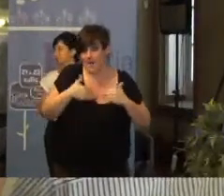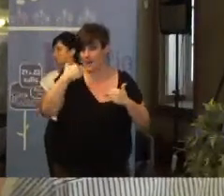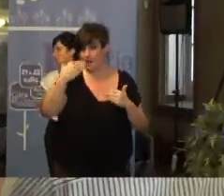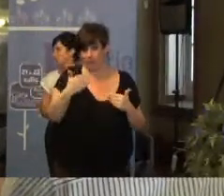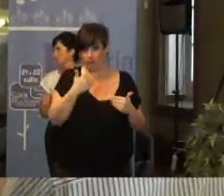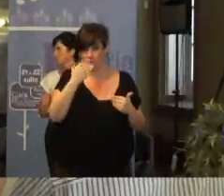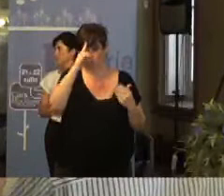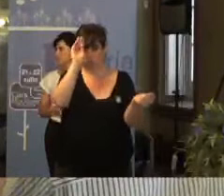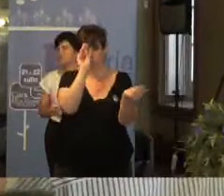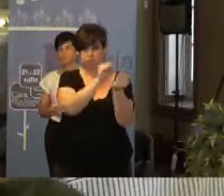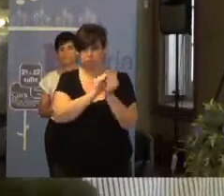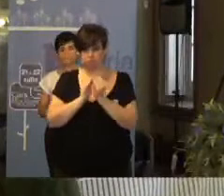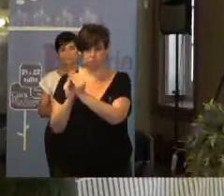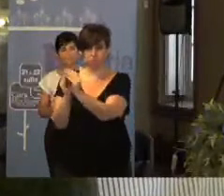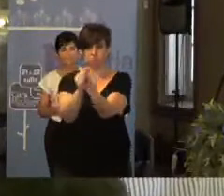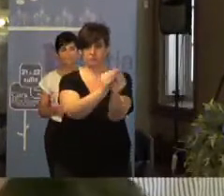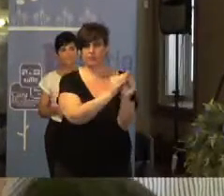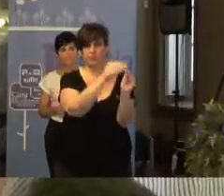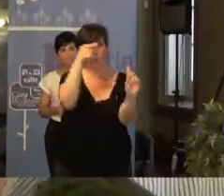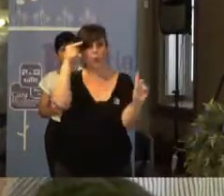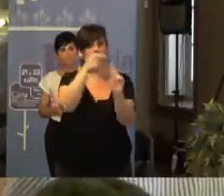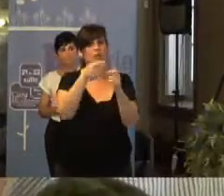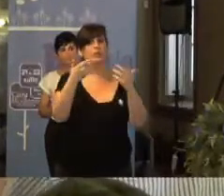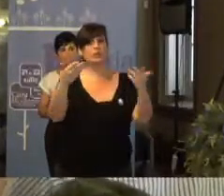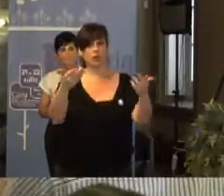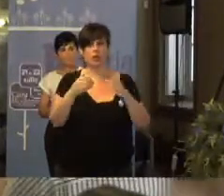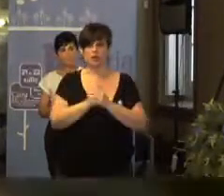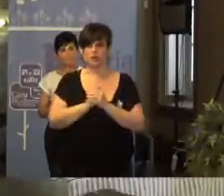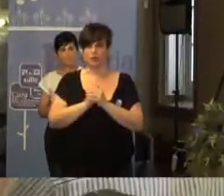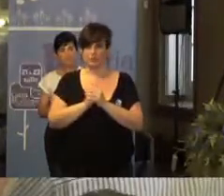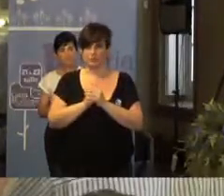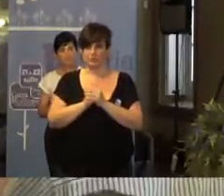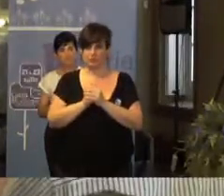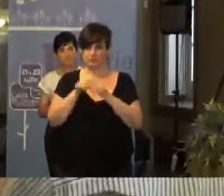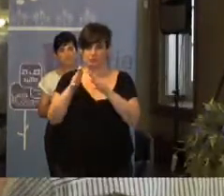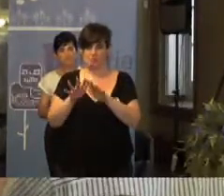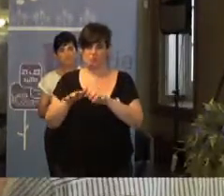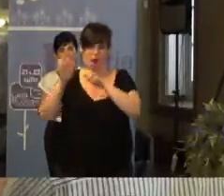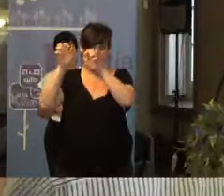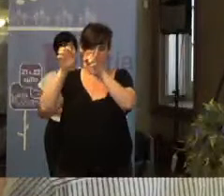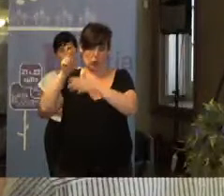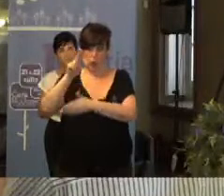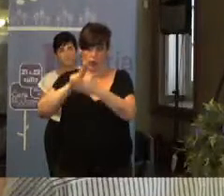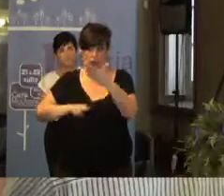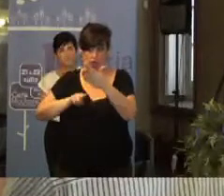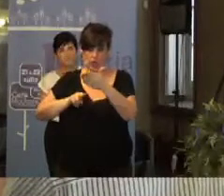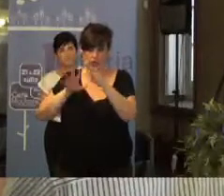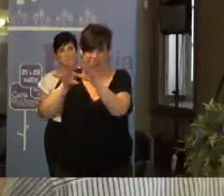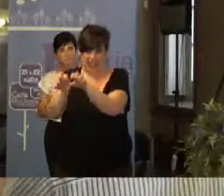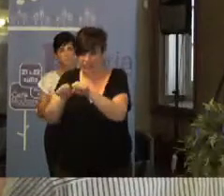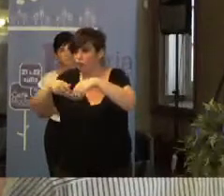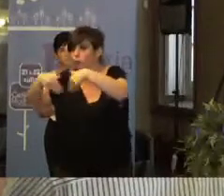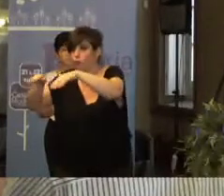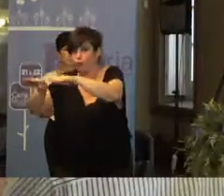en este momento para sacar os depredadores do Parlamento de Galicia e do Goberno galego, porque